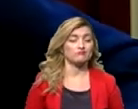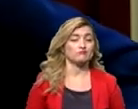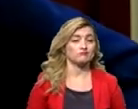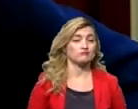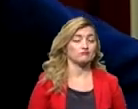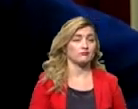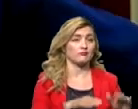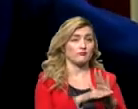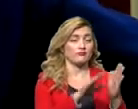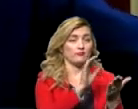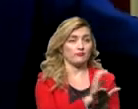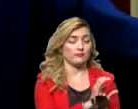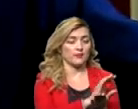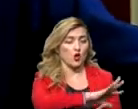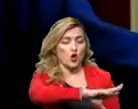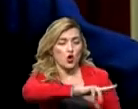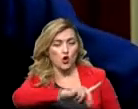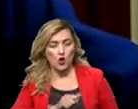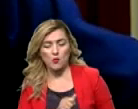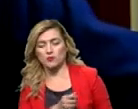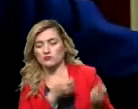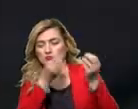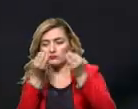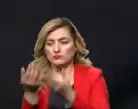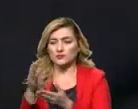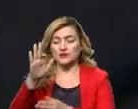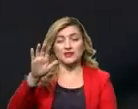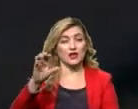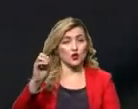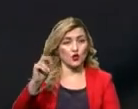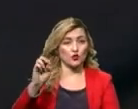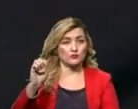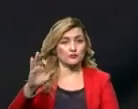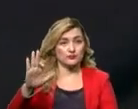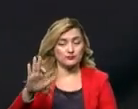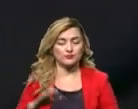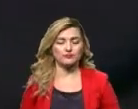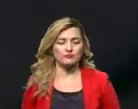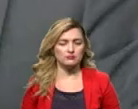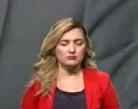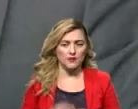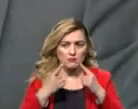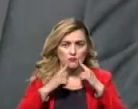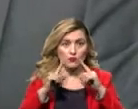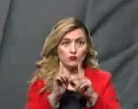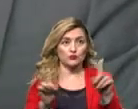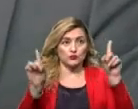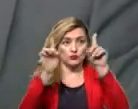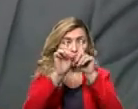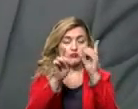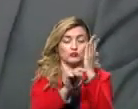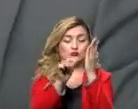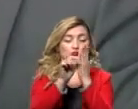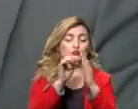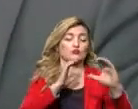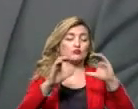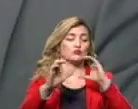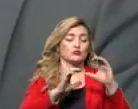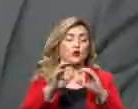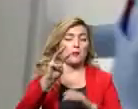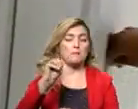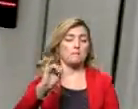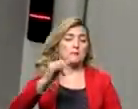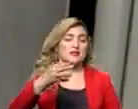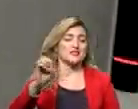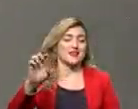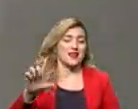del gobierno de donde se robaron los datos personales de todos los ecuatorianos. Luego de conocerse la filtración de los datos, el ministro de Telecomunicaciones, Andrés